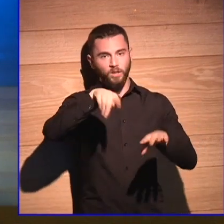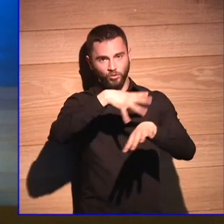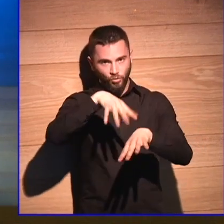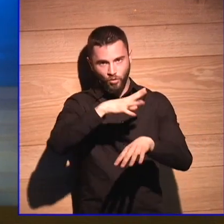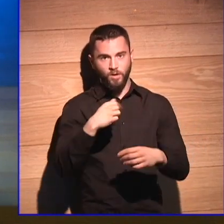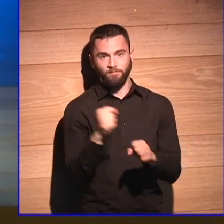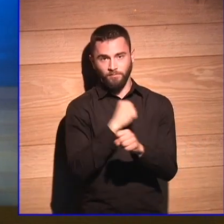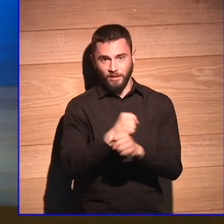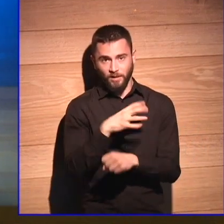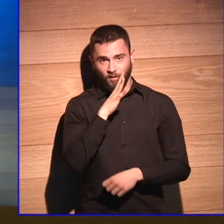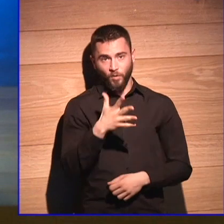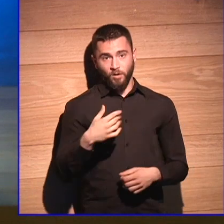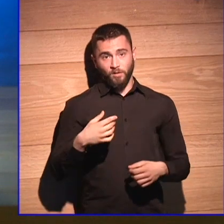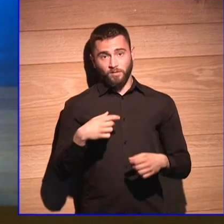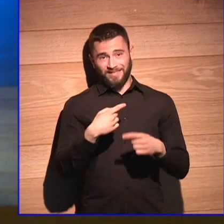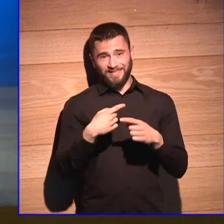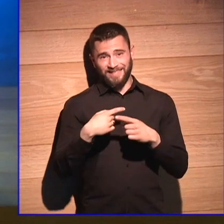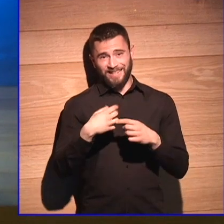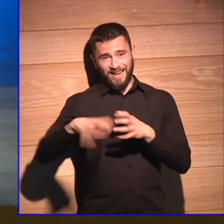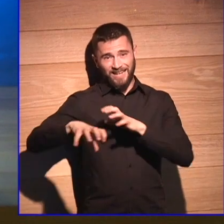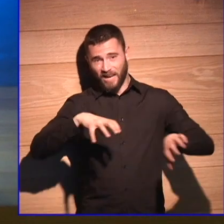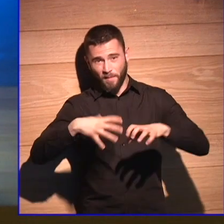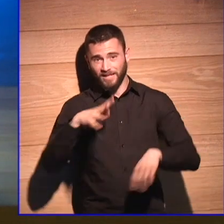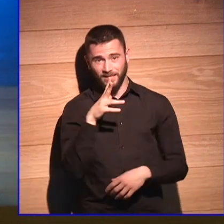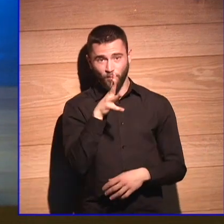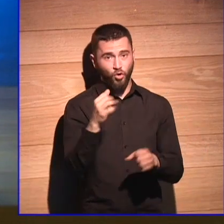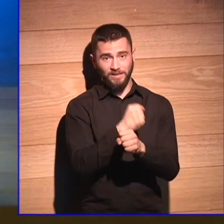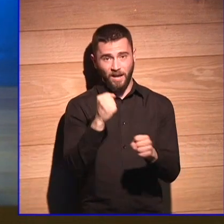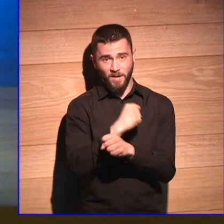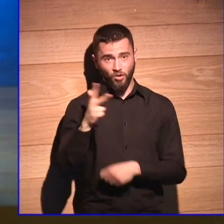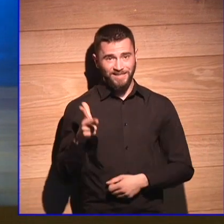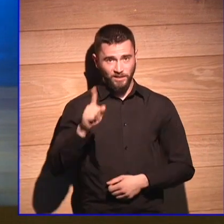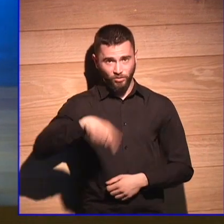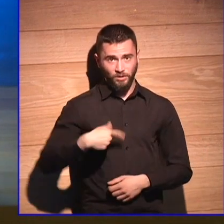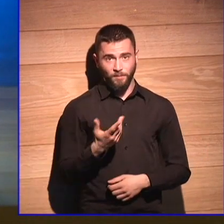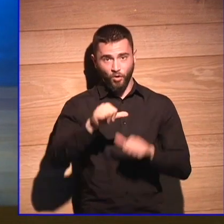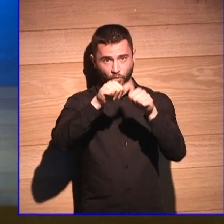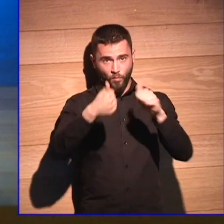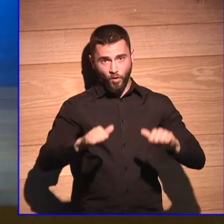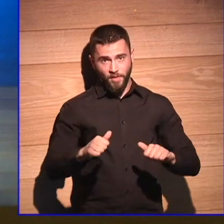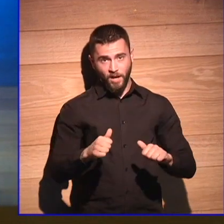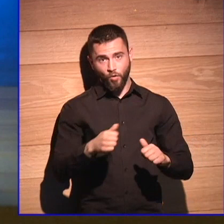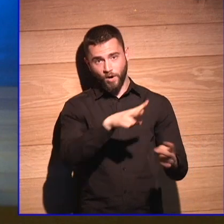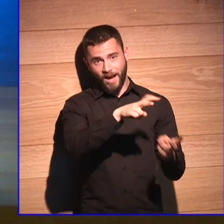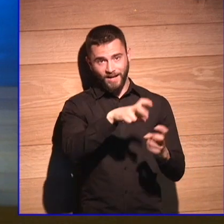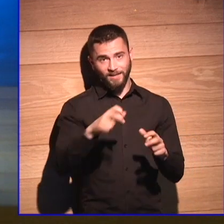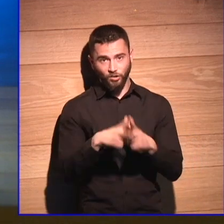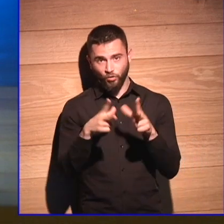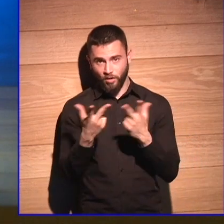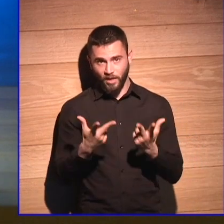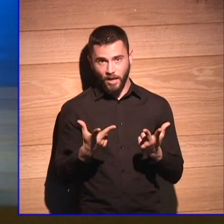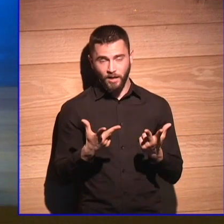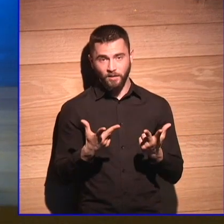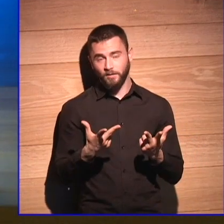un derecho también el trabajo. Lo digo porque hay otro modelo que es lo de tener una renta social, ¿no? Es decir, bueno, pues